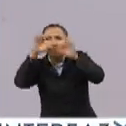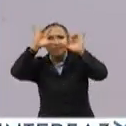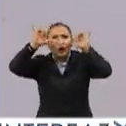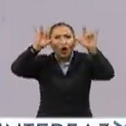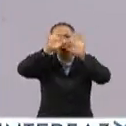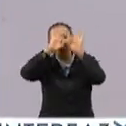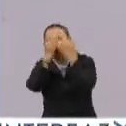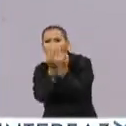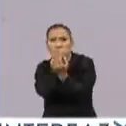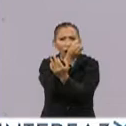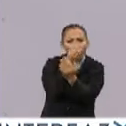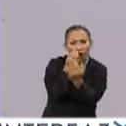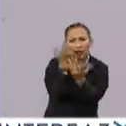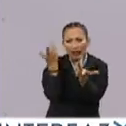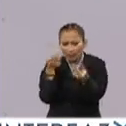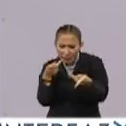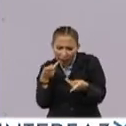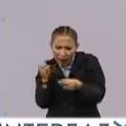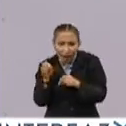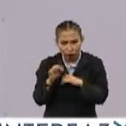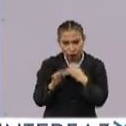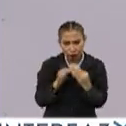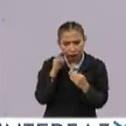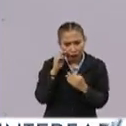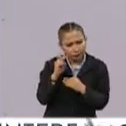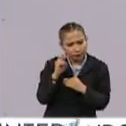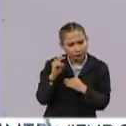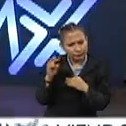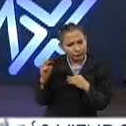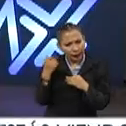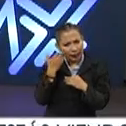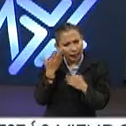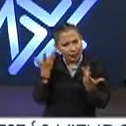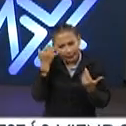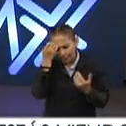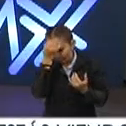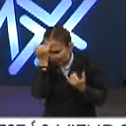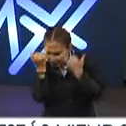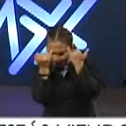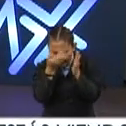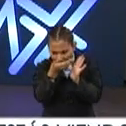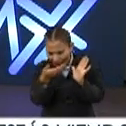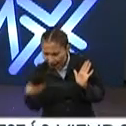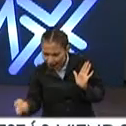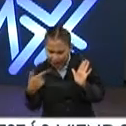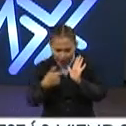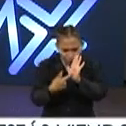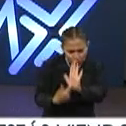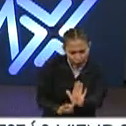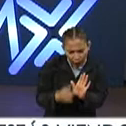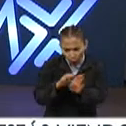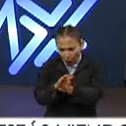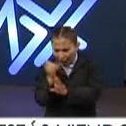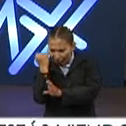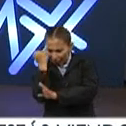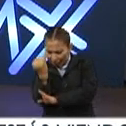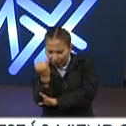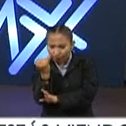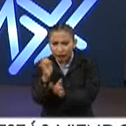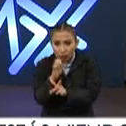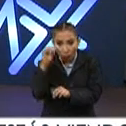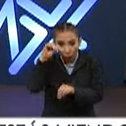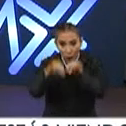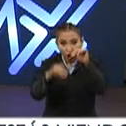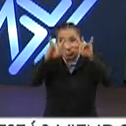vas desarrollando, que vas formando, te vas dando cuenta de lo que quieres hacer, a dónde quieres llegar, de la tesis que quieres plantear. Al momento de